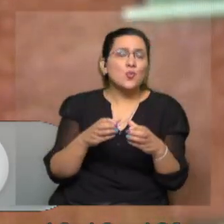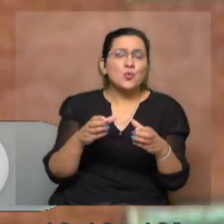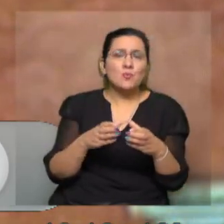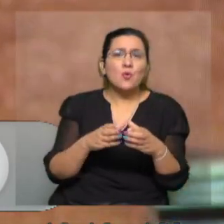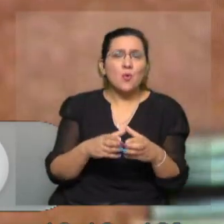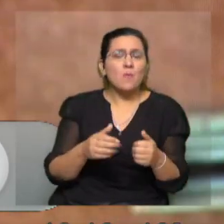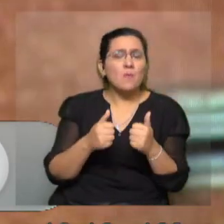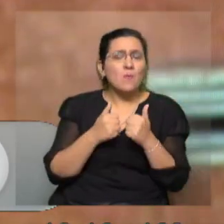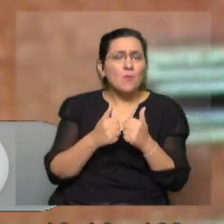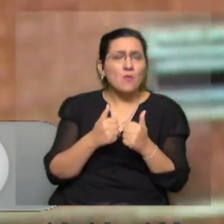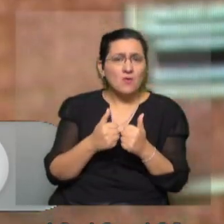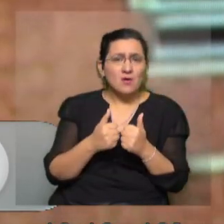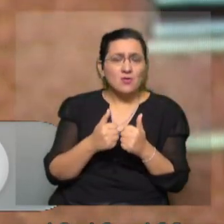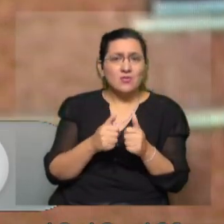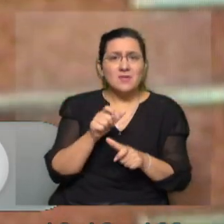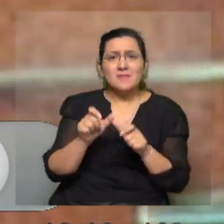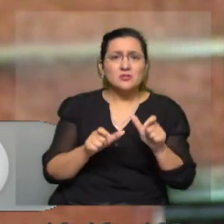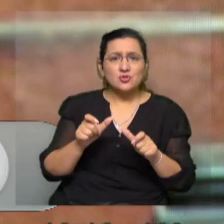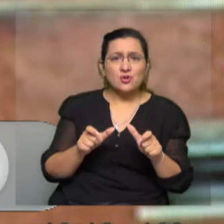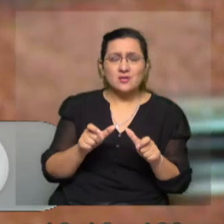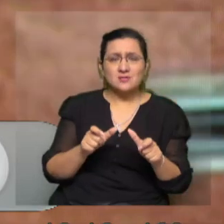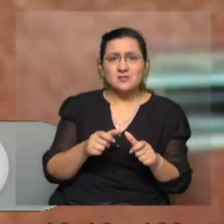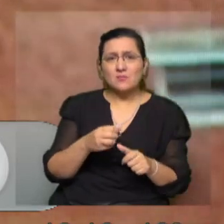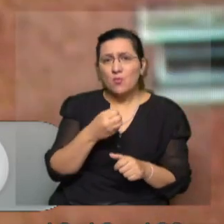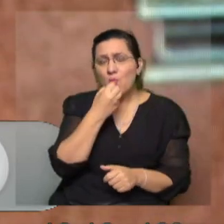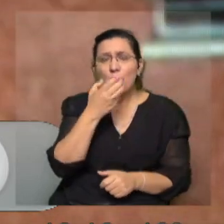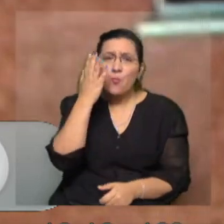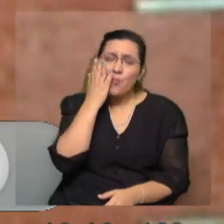jugoso de gente muy bien.